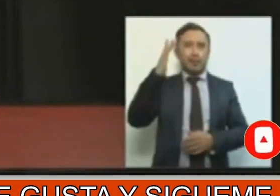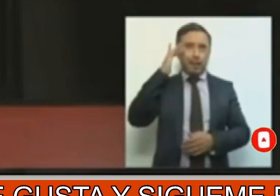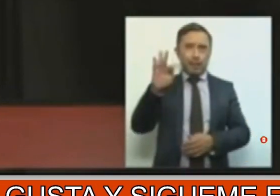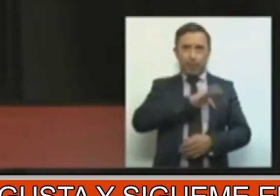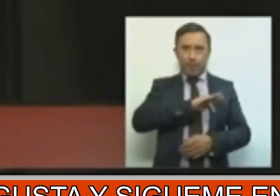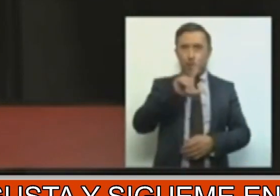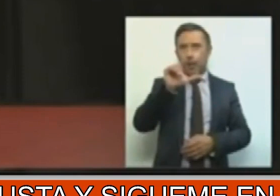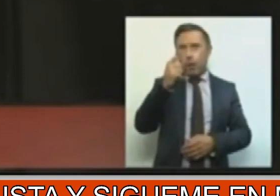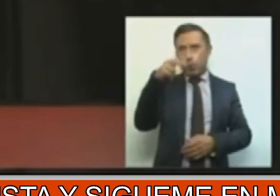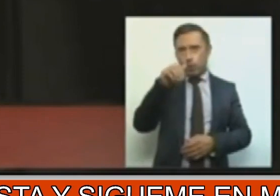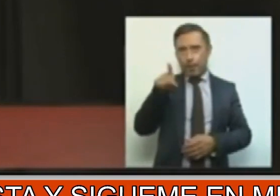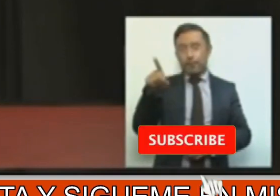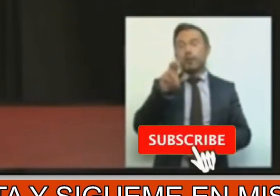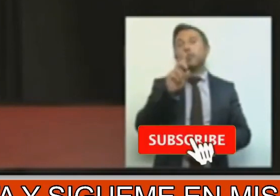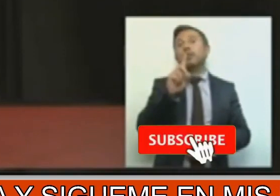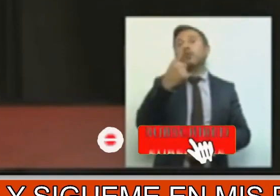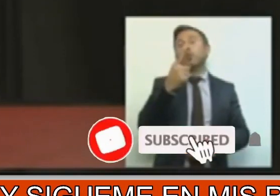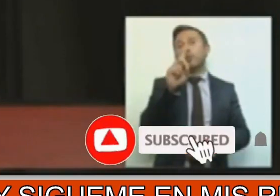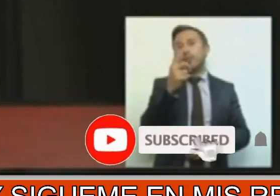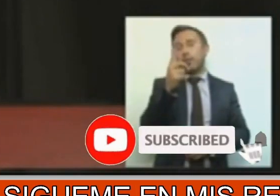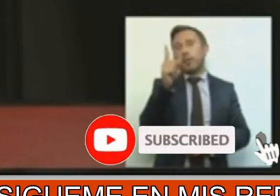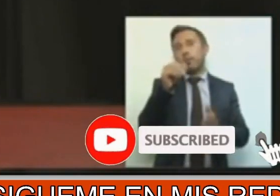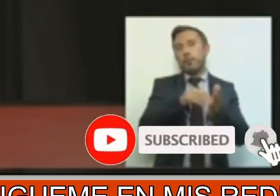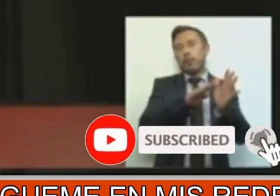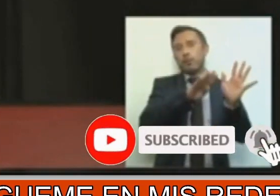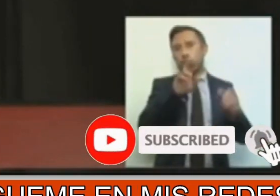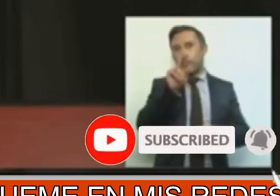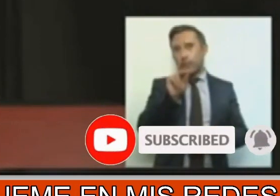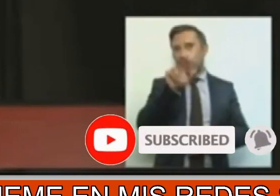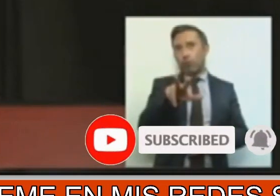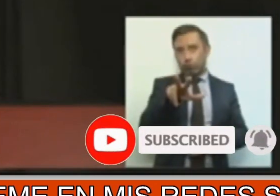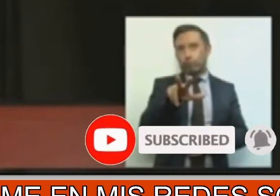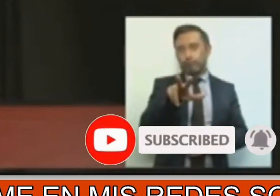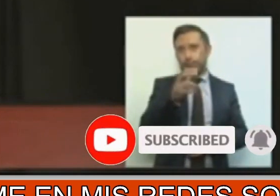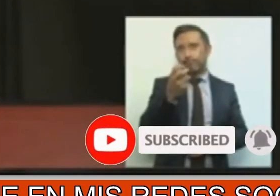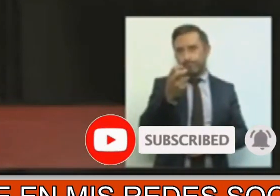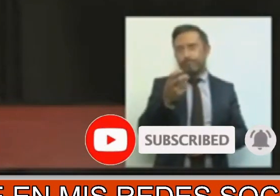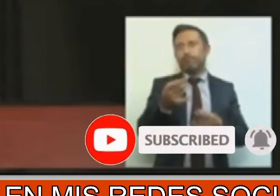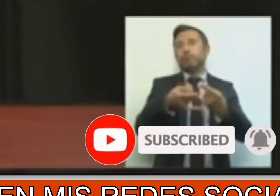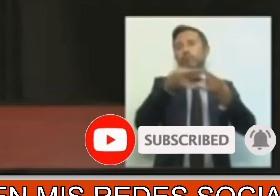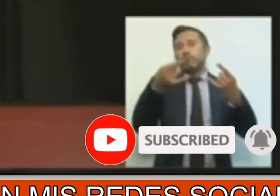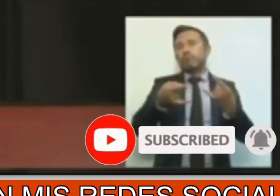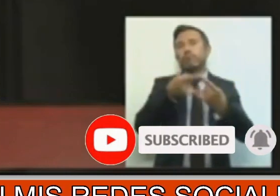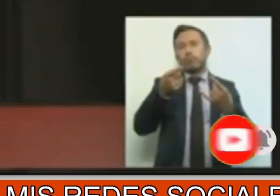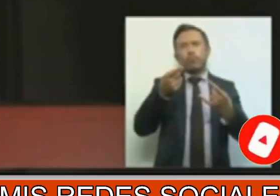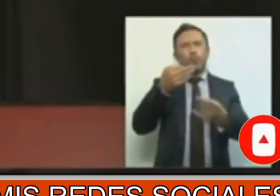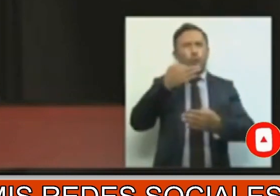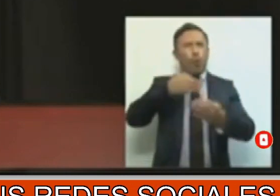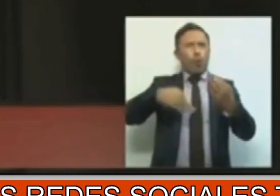de diciembre de 1988. Y podemos contar muchas